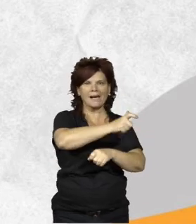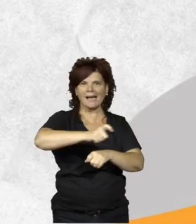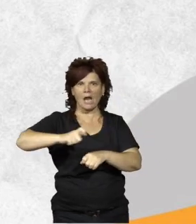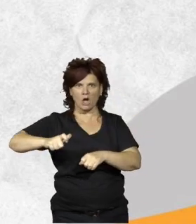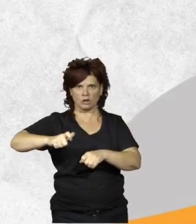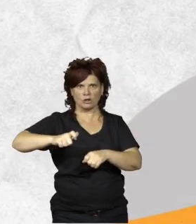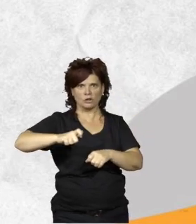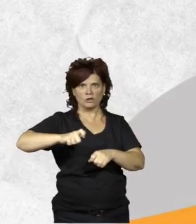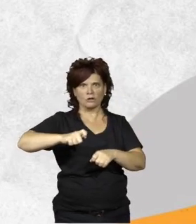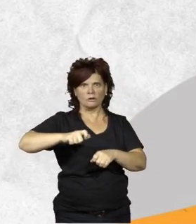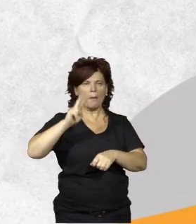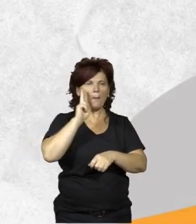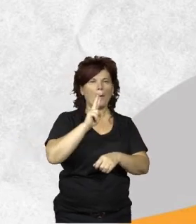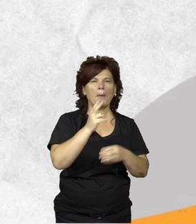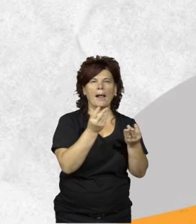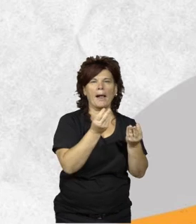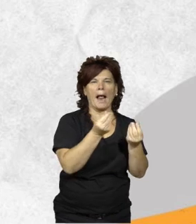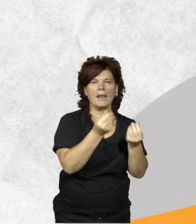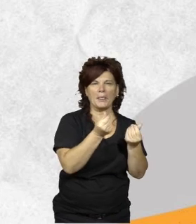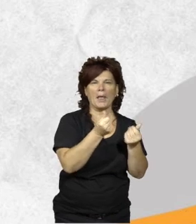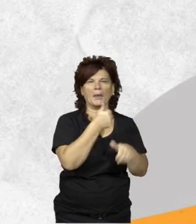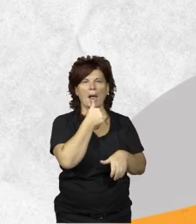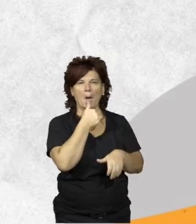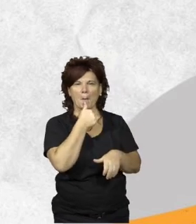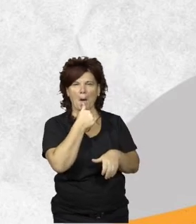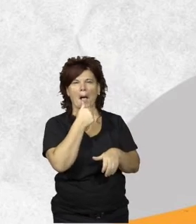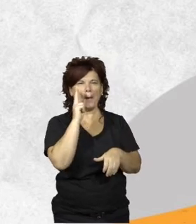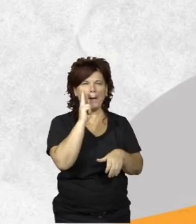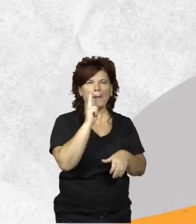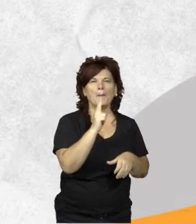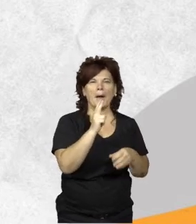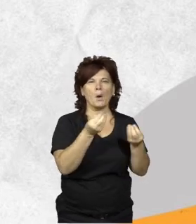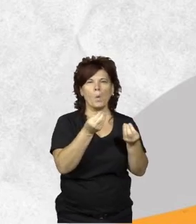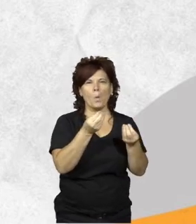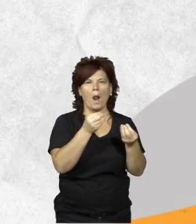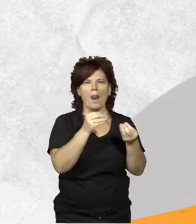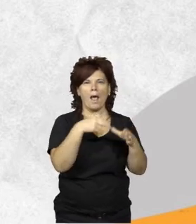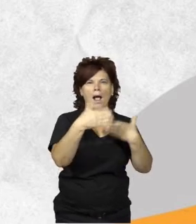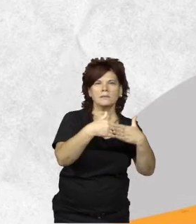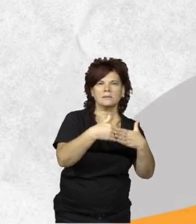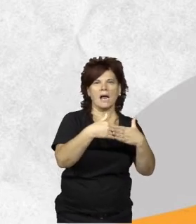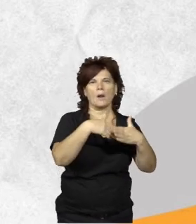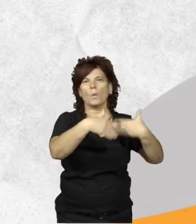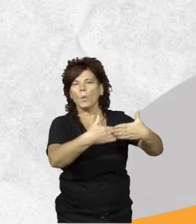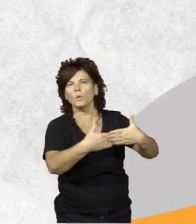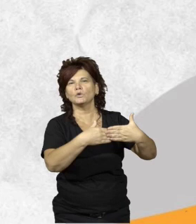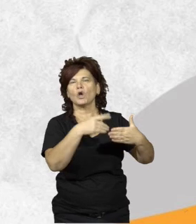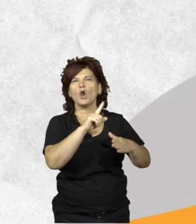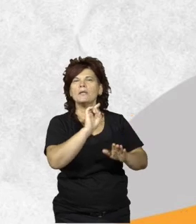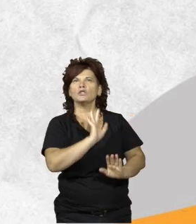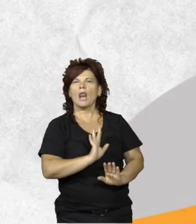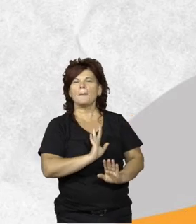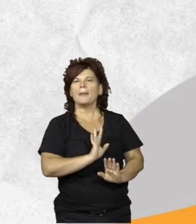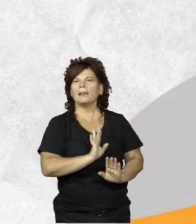para aumentar y ver la calidad justamente del agua y ver la aplicación y el uso, no solamente el